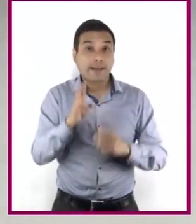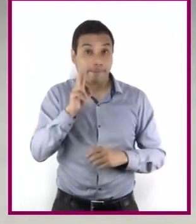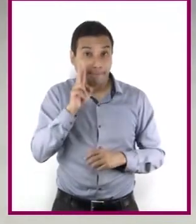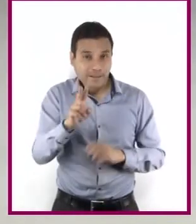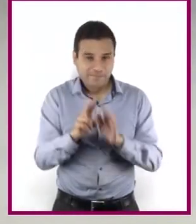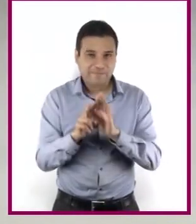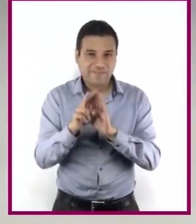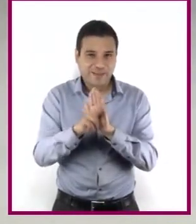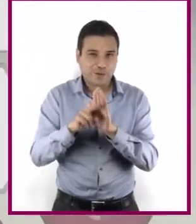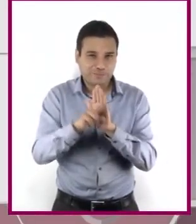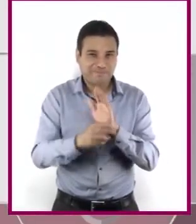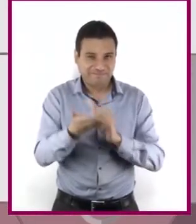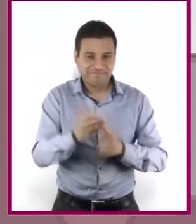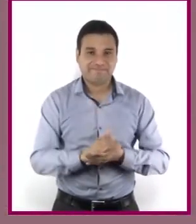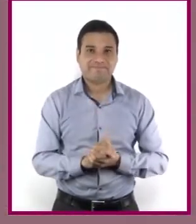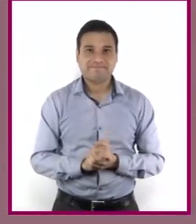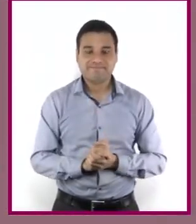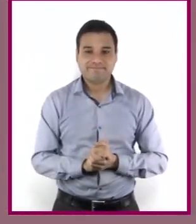el siguiente video.